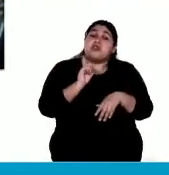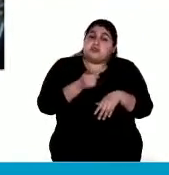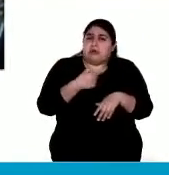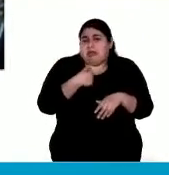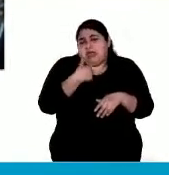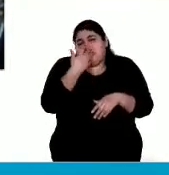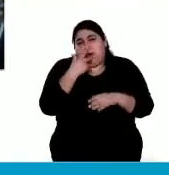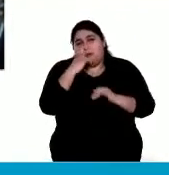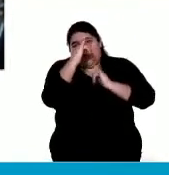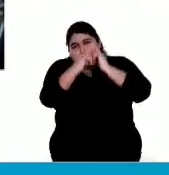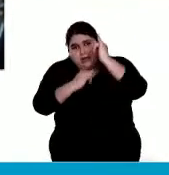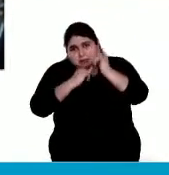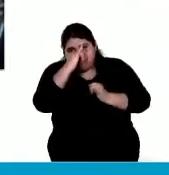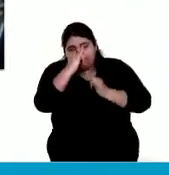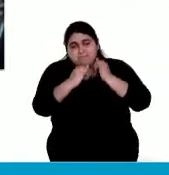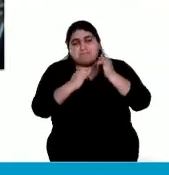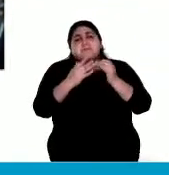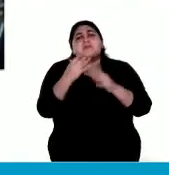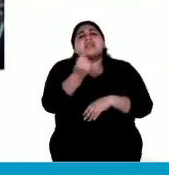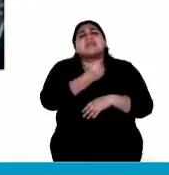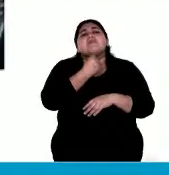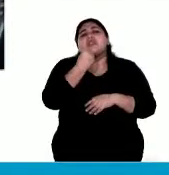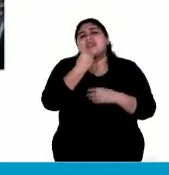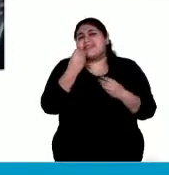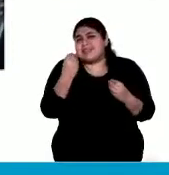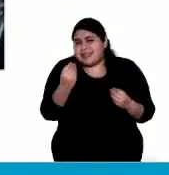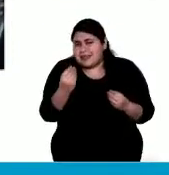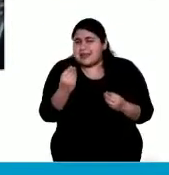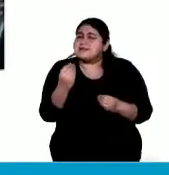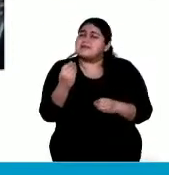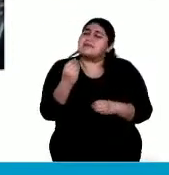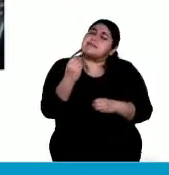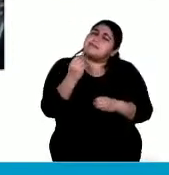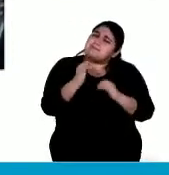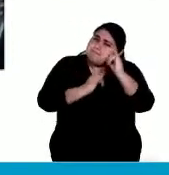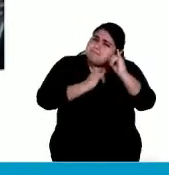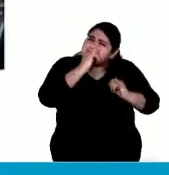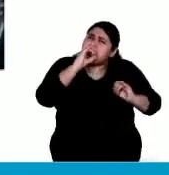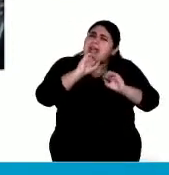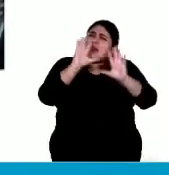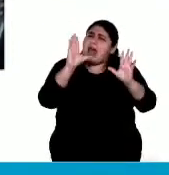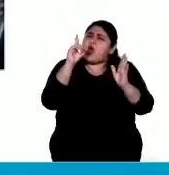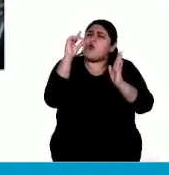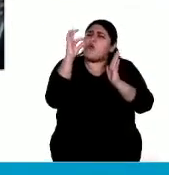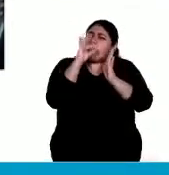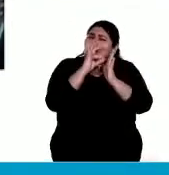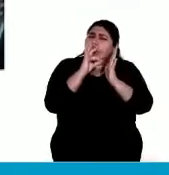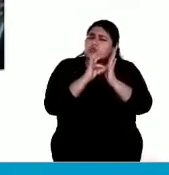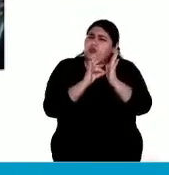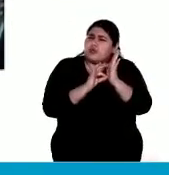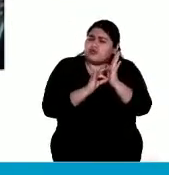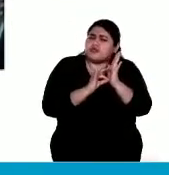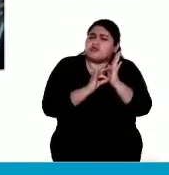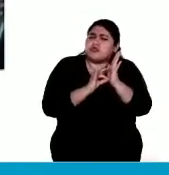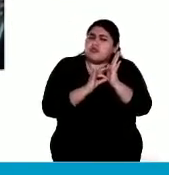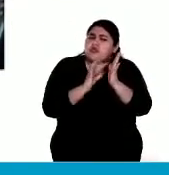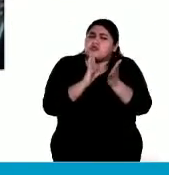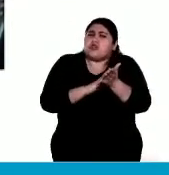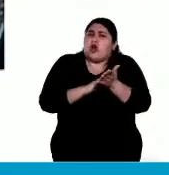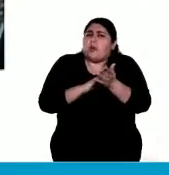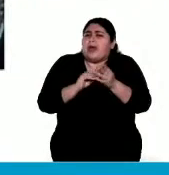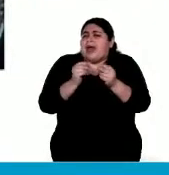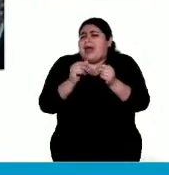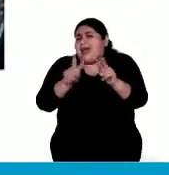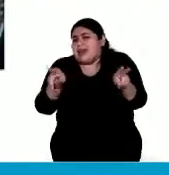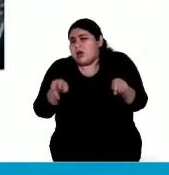fundamentar, que es importante remarcar algunas cuestiones que tienen que ver con los recursos. En